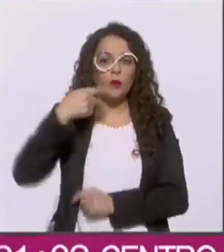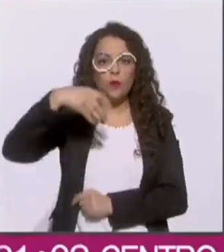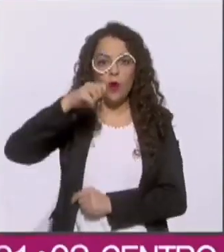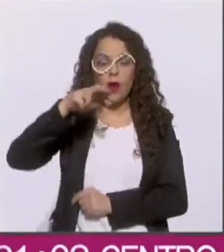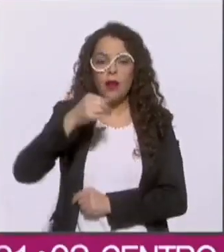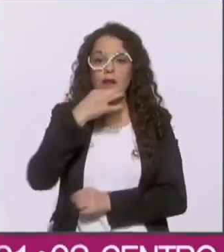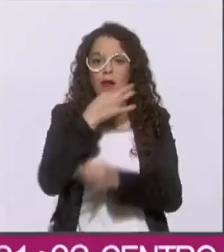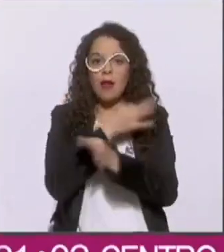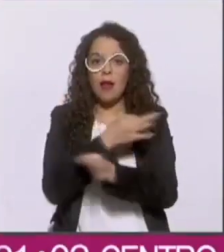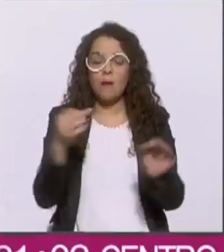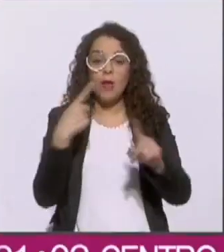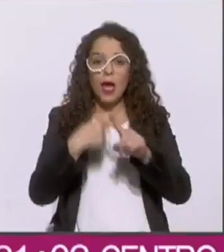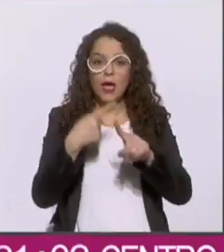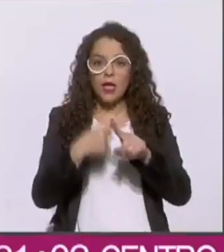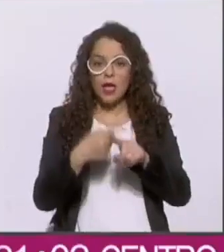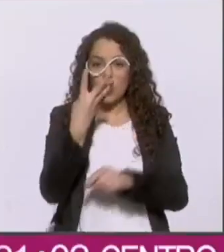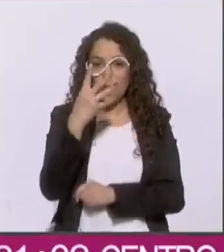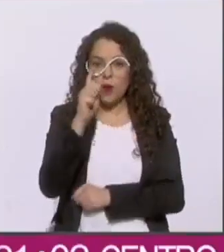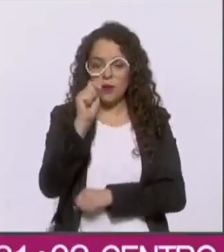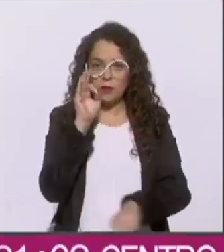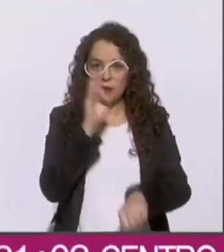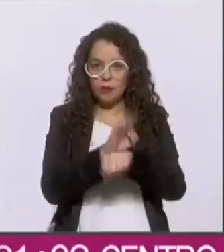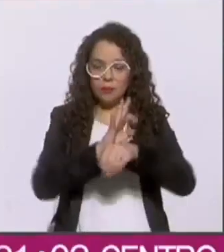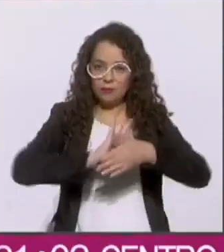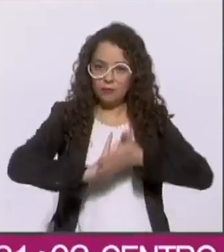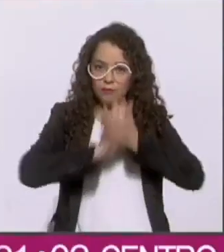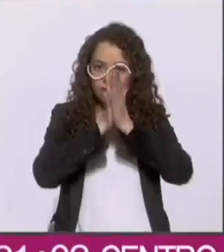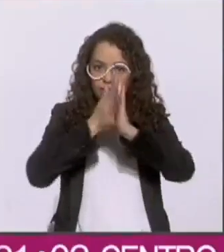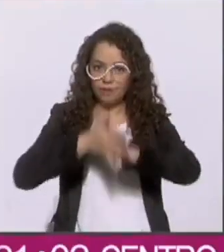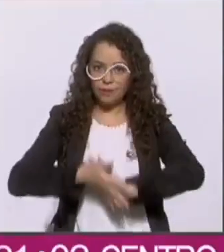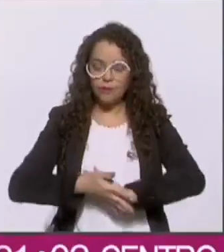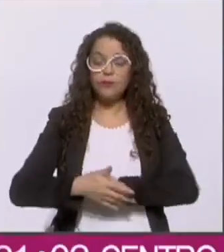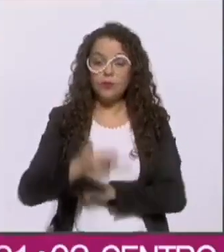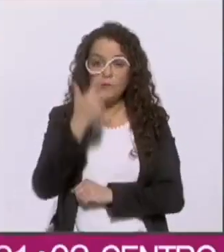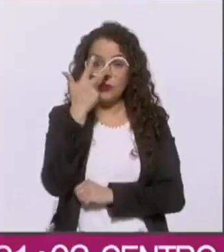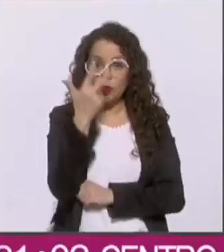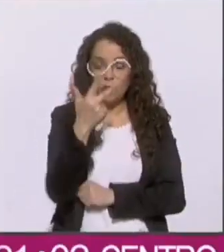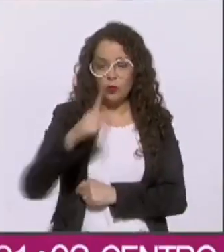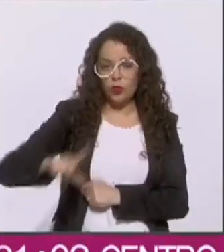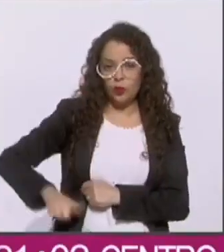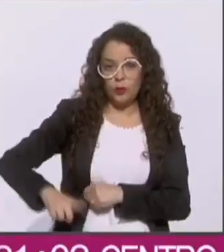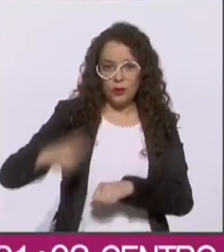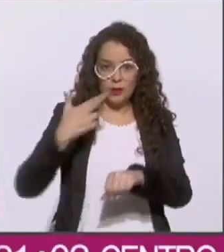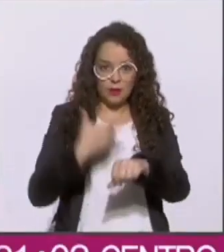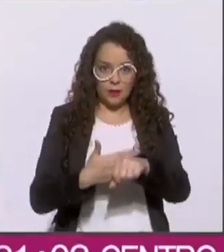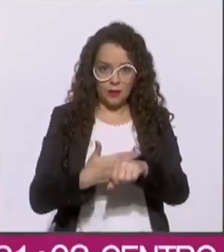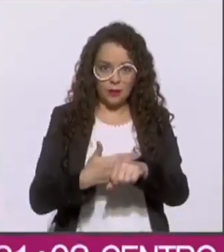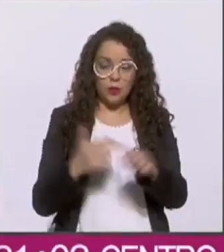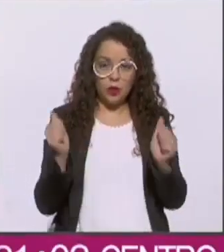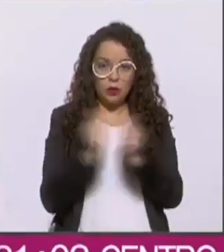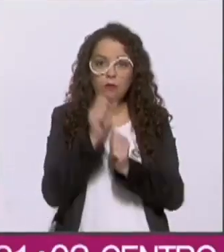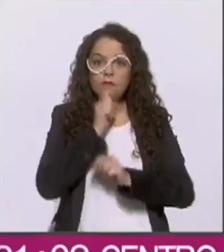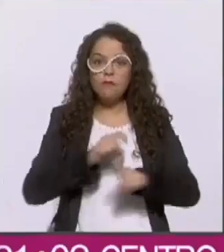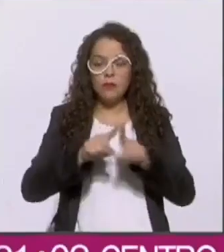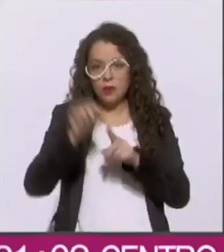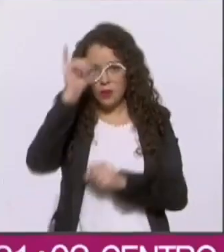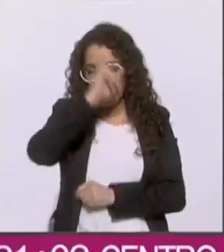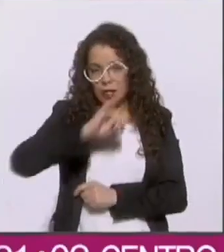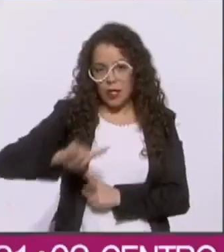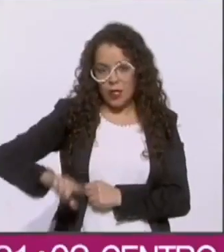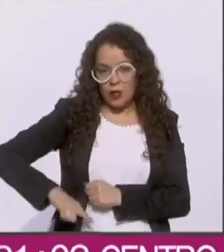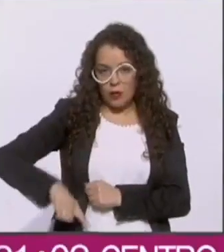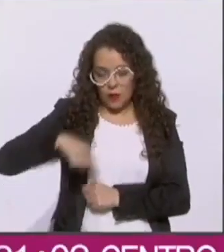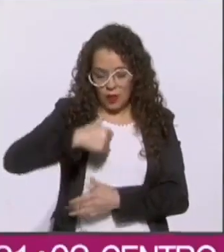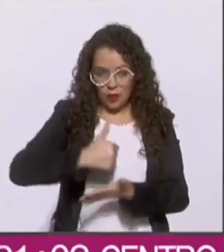encabezarán la coordinación de la defensa de la 4T en las 8 gubernaturas que se disputarán junto con la jefatura de gobierno de la Ciudad de